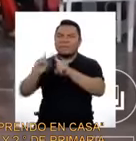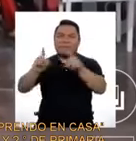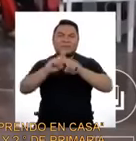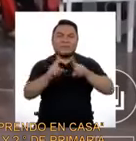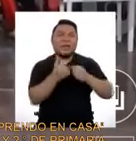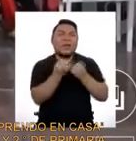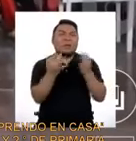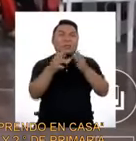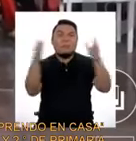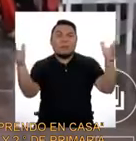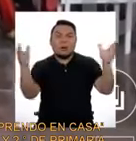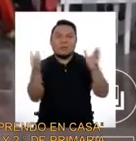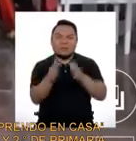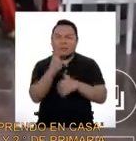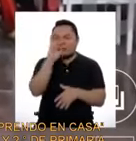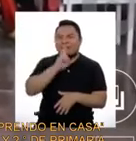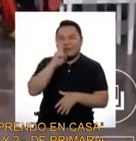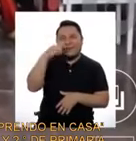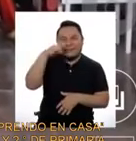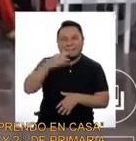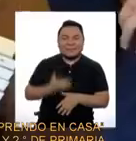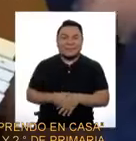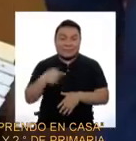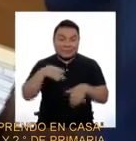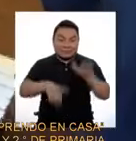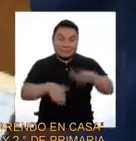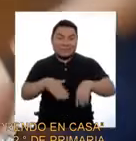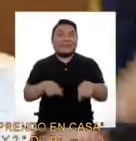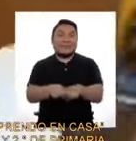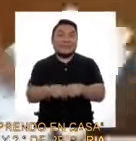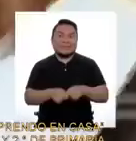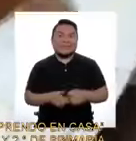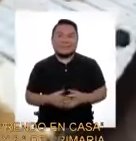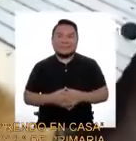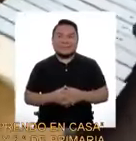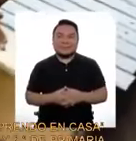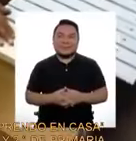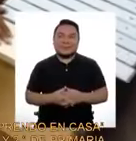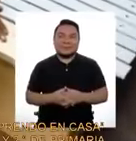otros medios raros. También tocamos el cajón. Este es un xilófono.